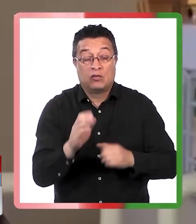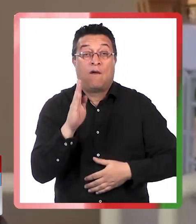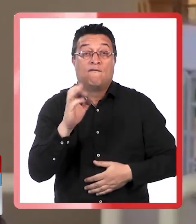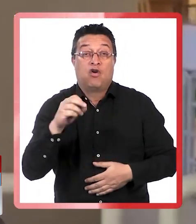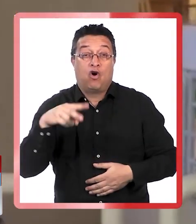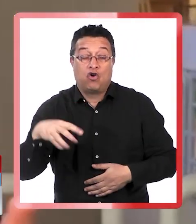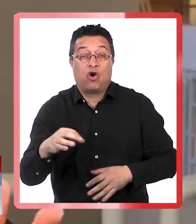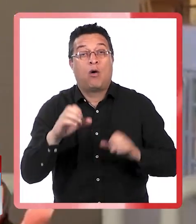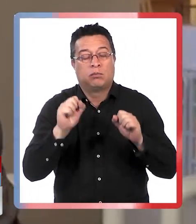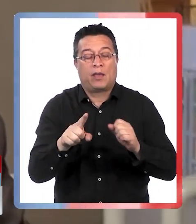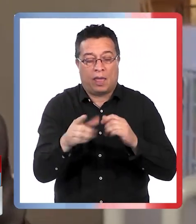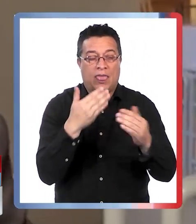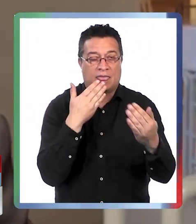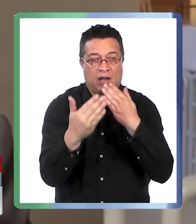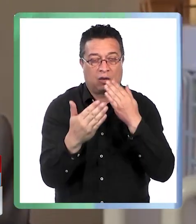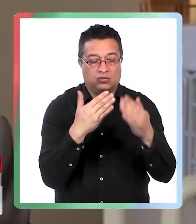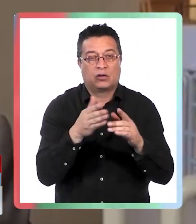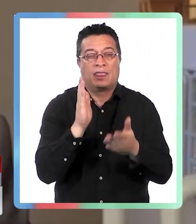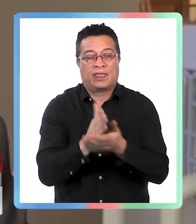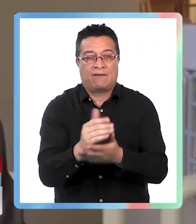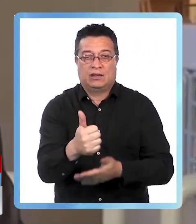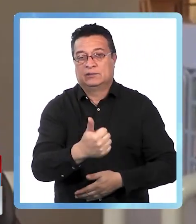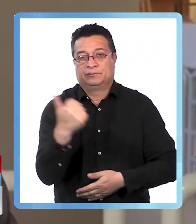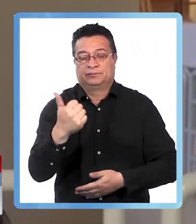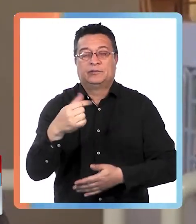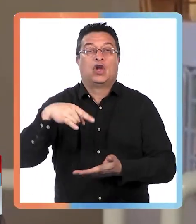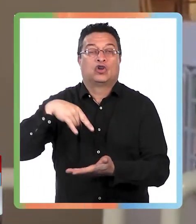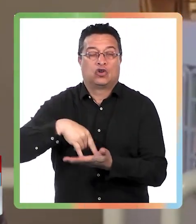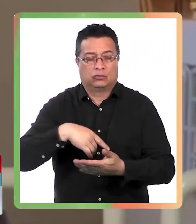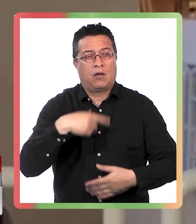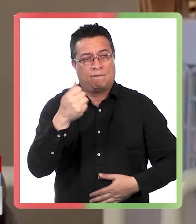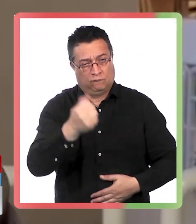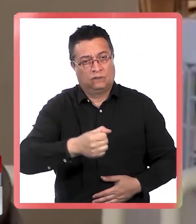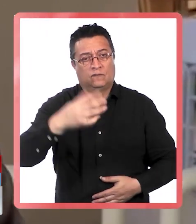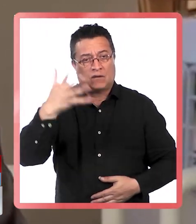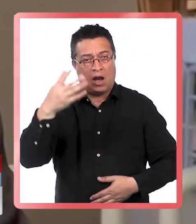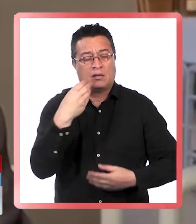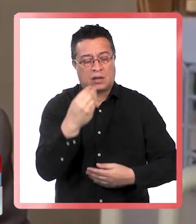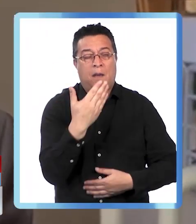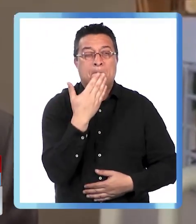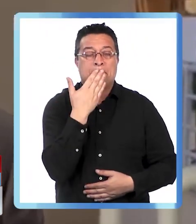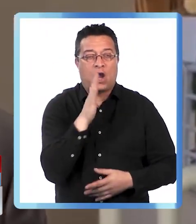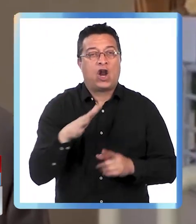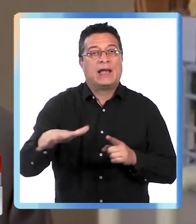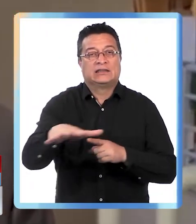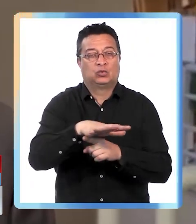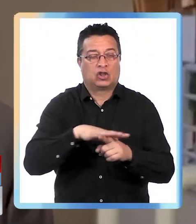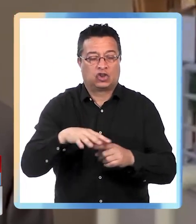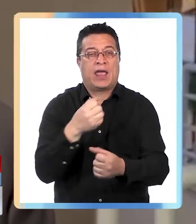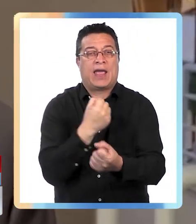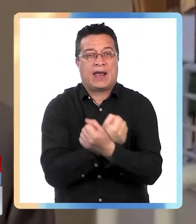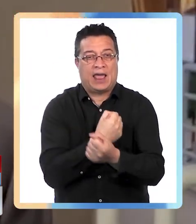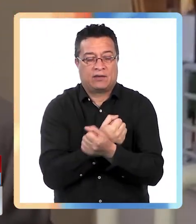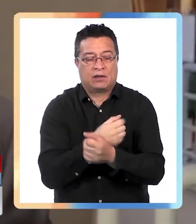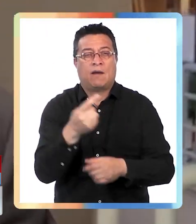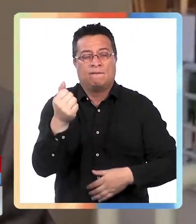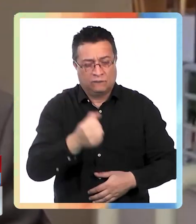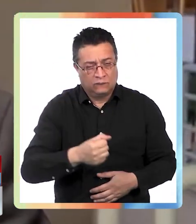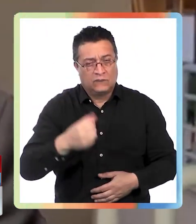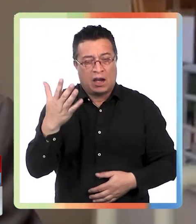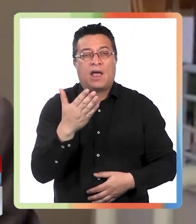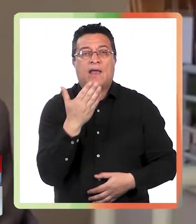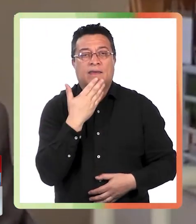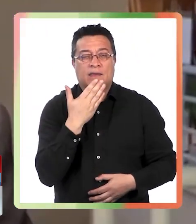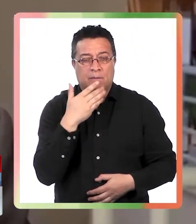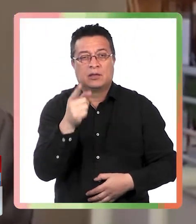puede ser un bono, pero esa será una discusión que tendremos en el Congreso. Valoro profundamente el que se mejoren las condiciones de carabineros.